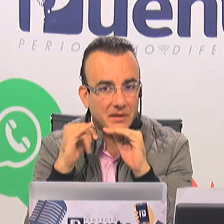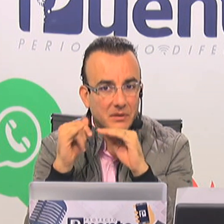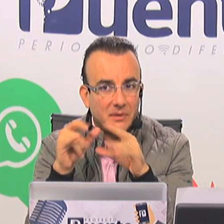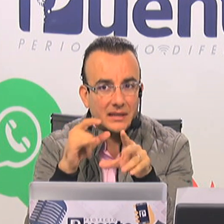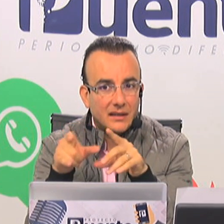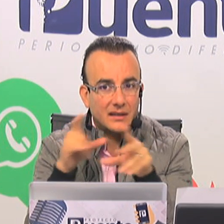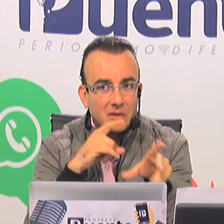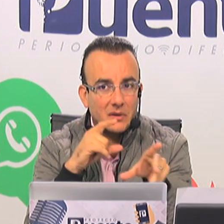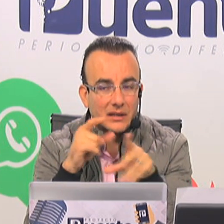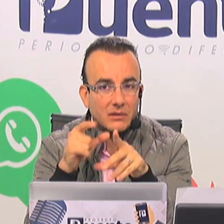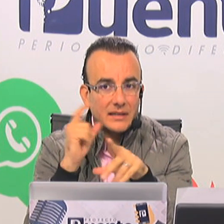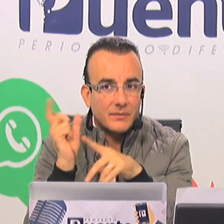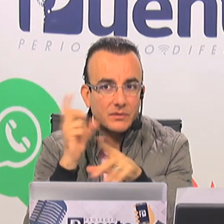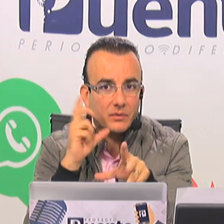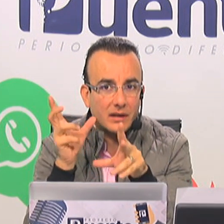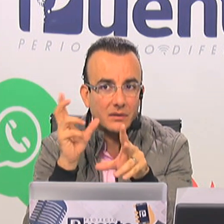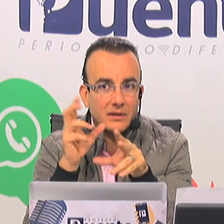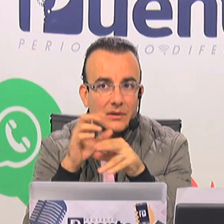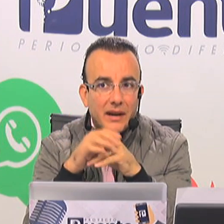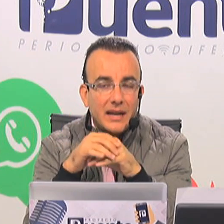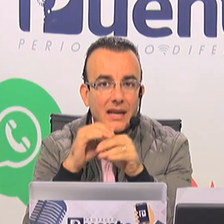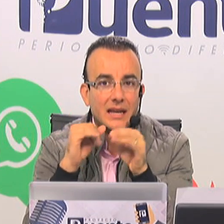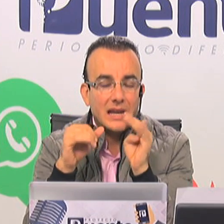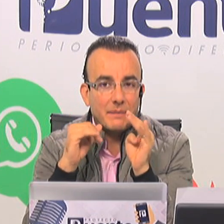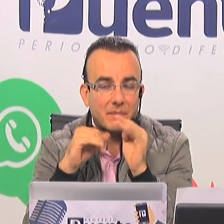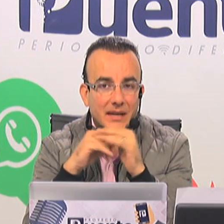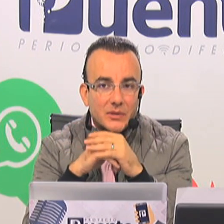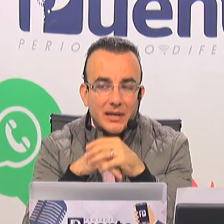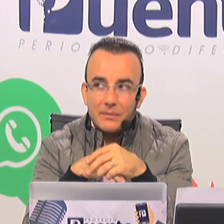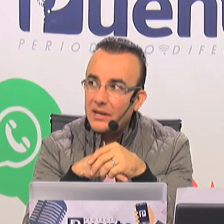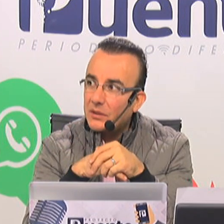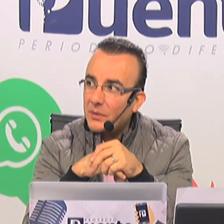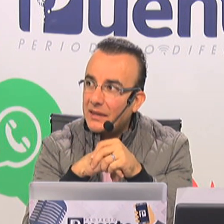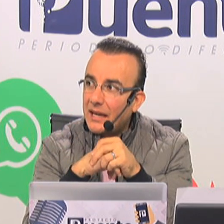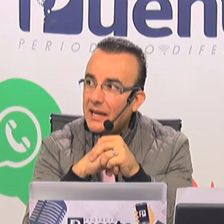de Proyecto Puente. No la actualizamos por algún error ahí, pero para subirla a Proyecto Puente.